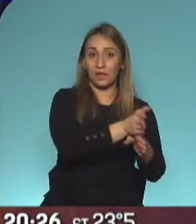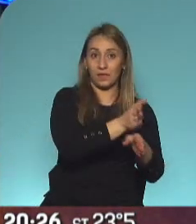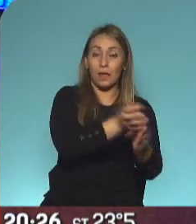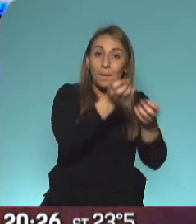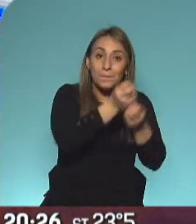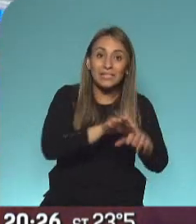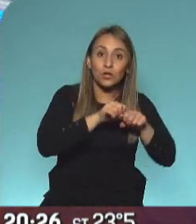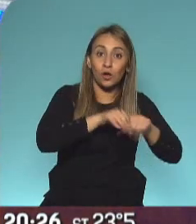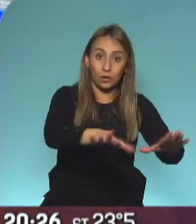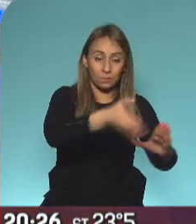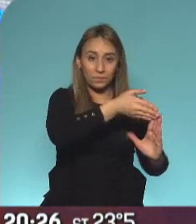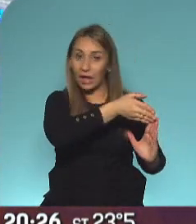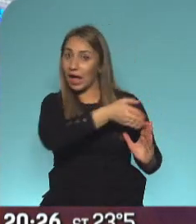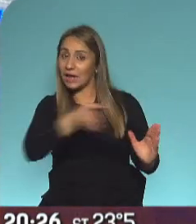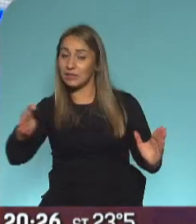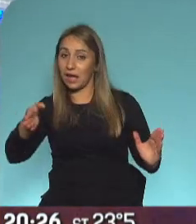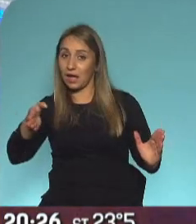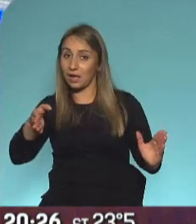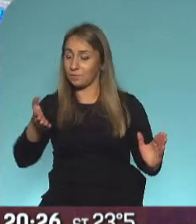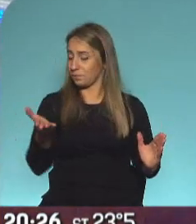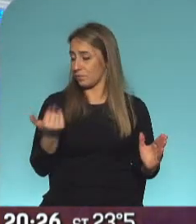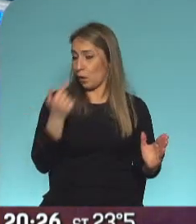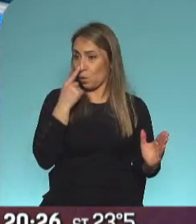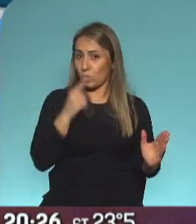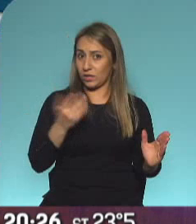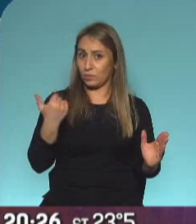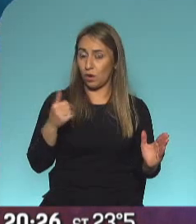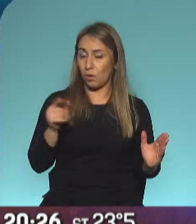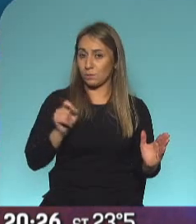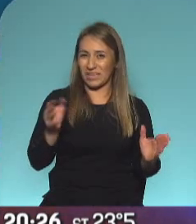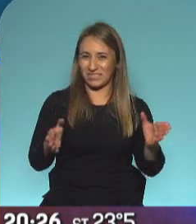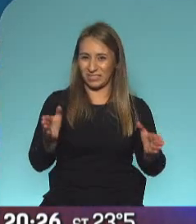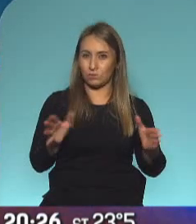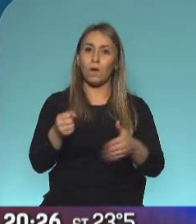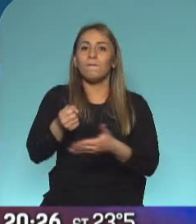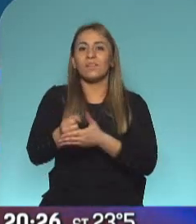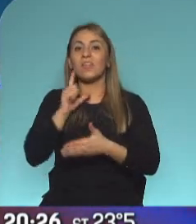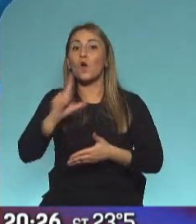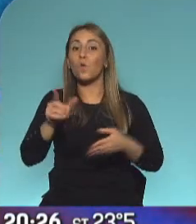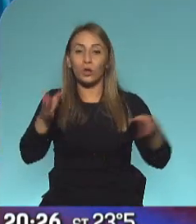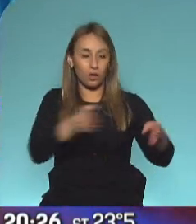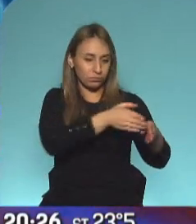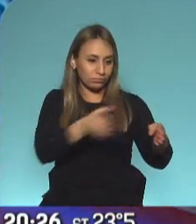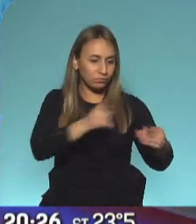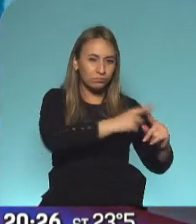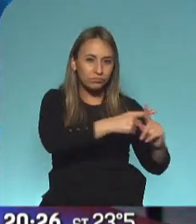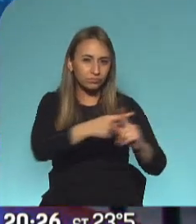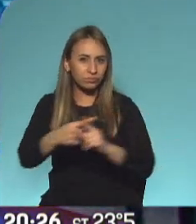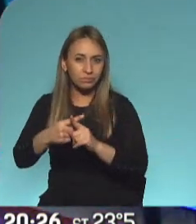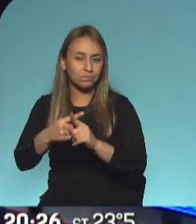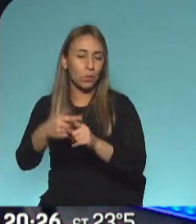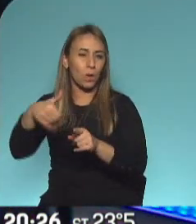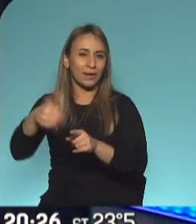empezó la pandemia, sí, hasta el último mes, o sea, hasta fines de julio. Pero le quiero hablar de esto.